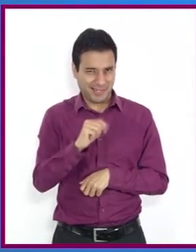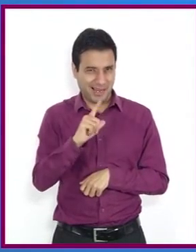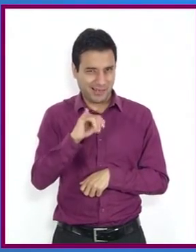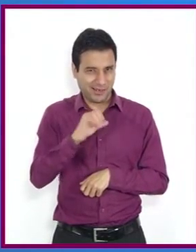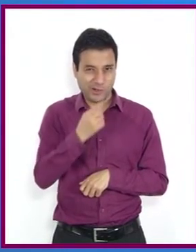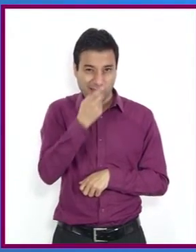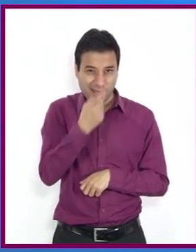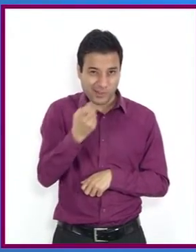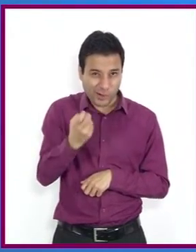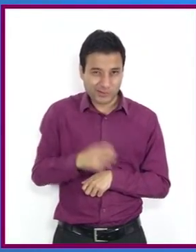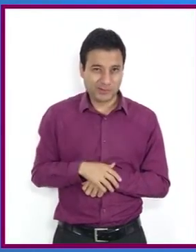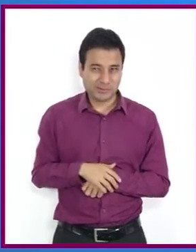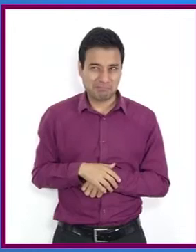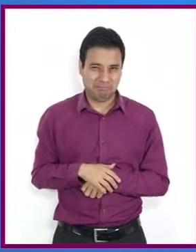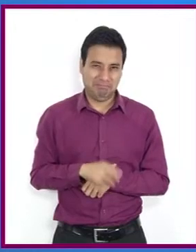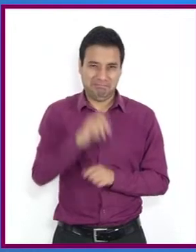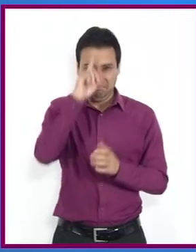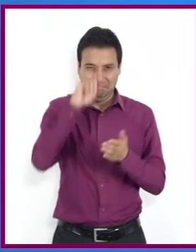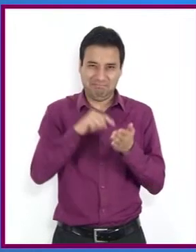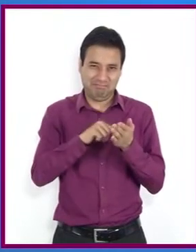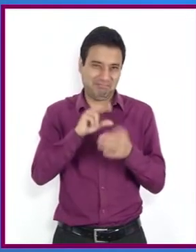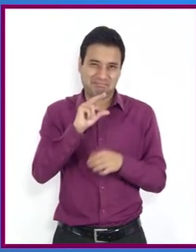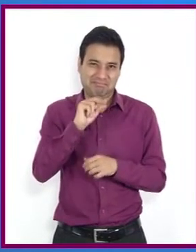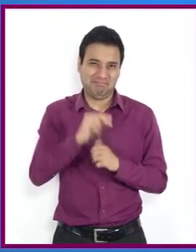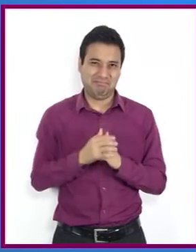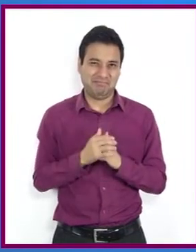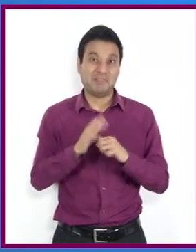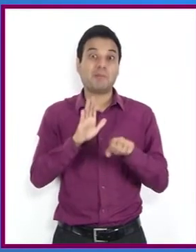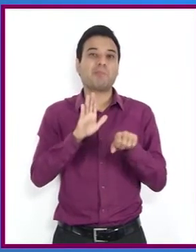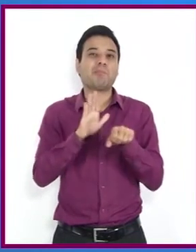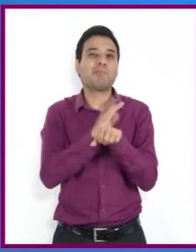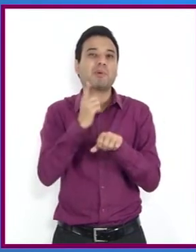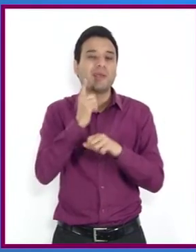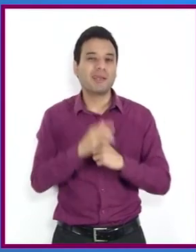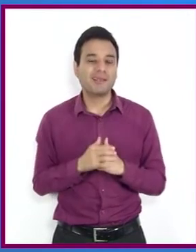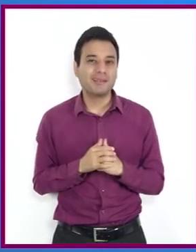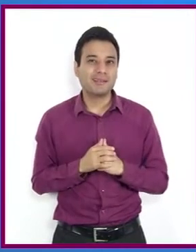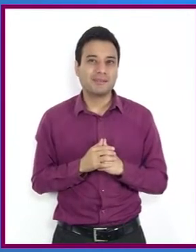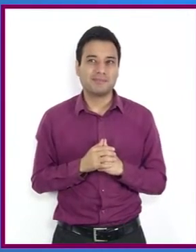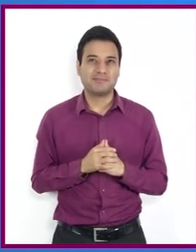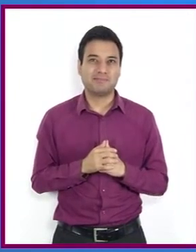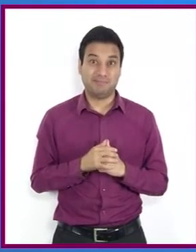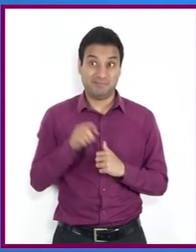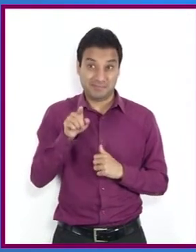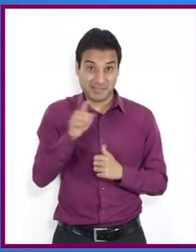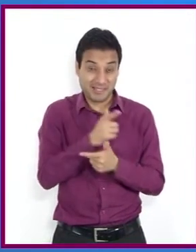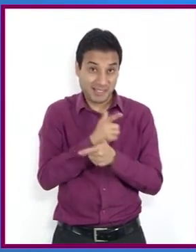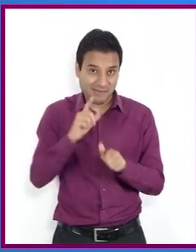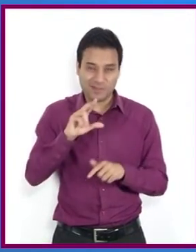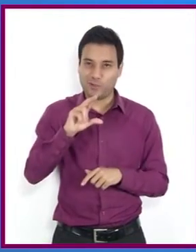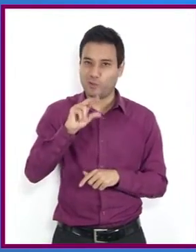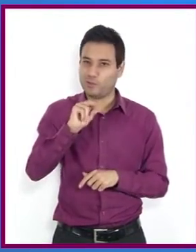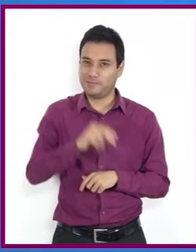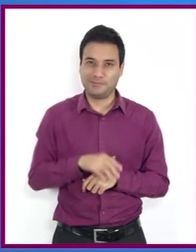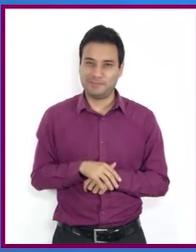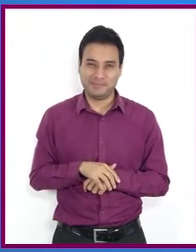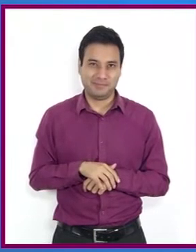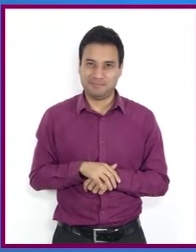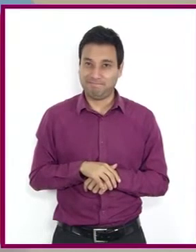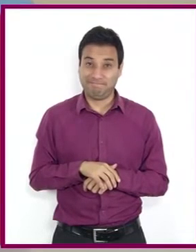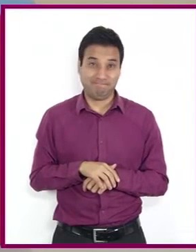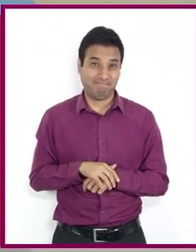esa famosa frase en ese momento, ya que no se encontraba en situación de libertad. Y sin duda,